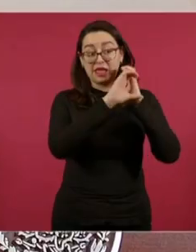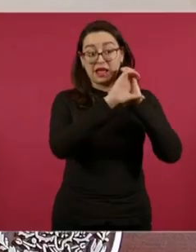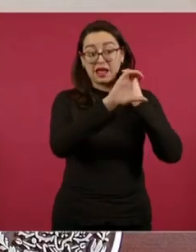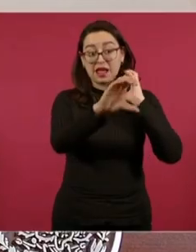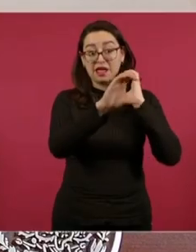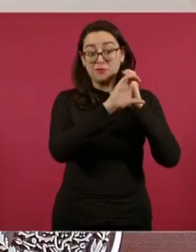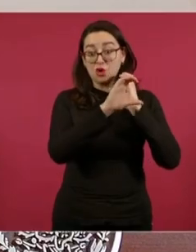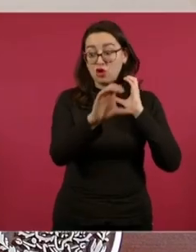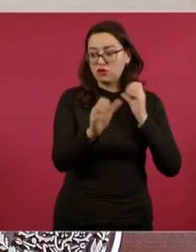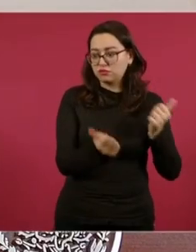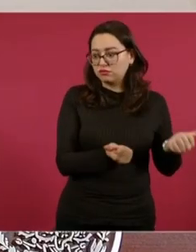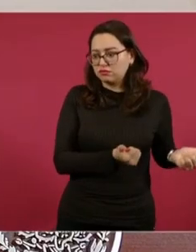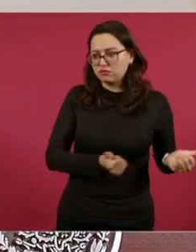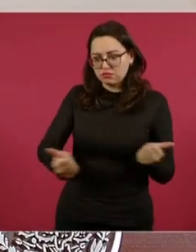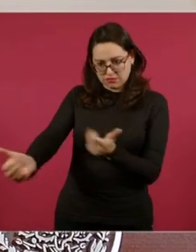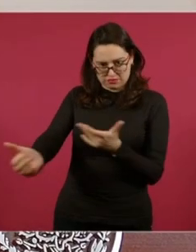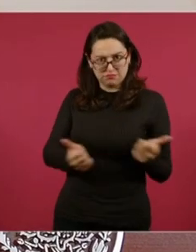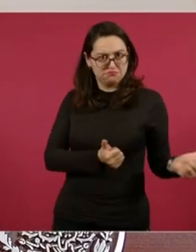fueron,